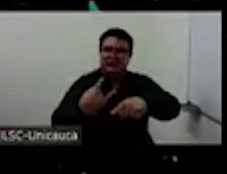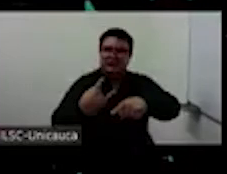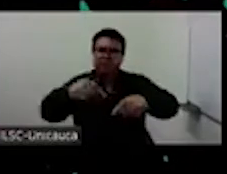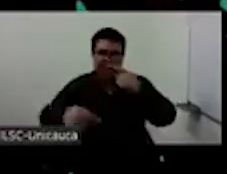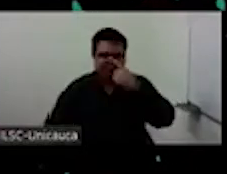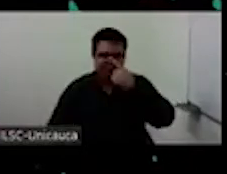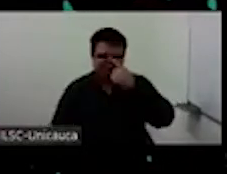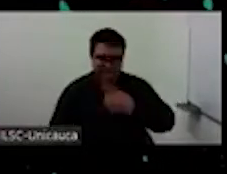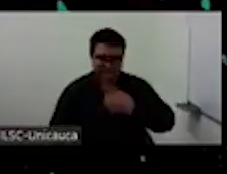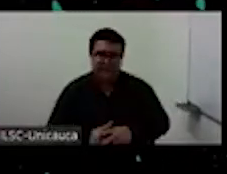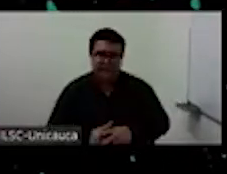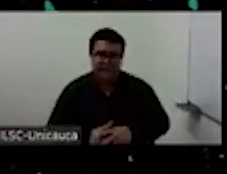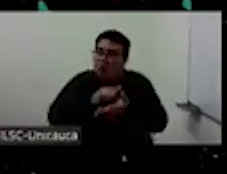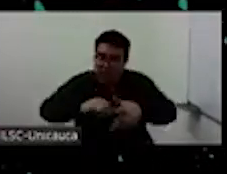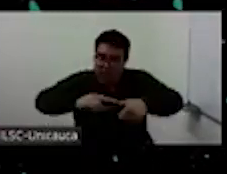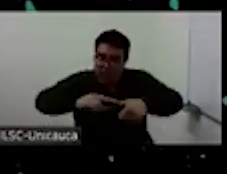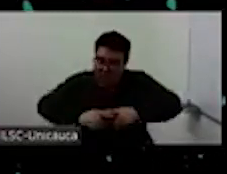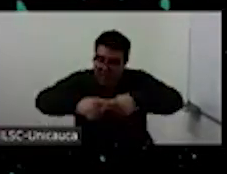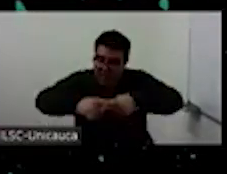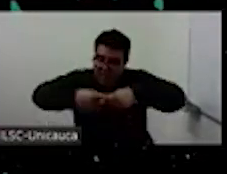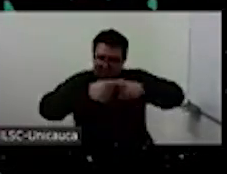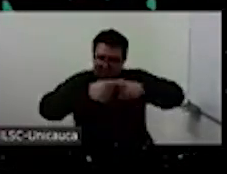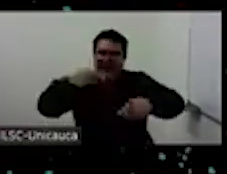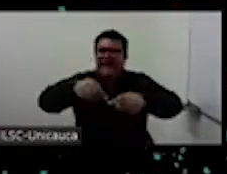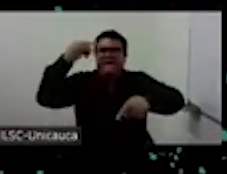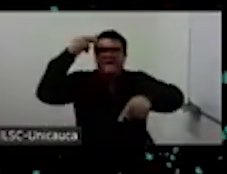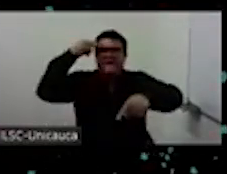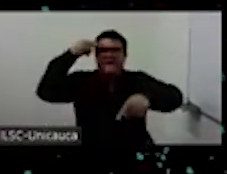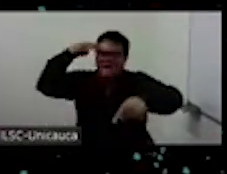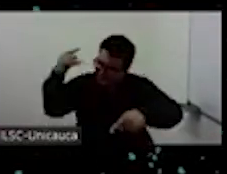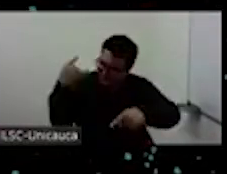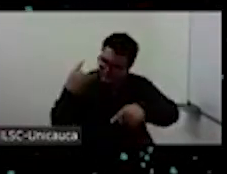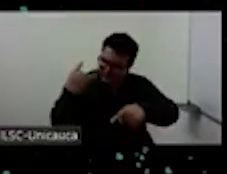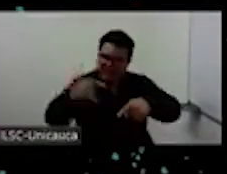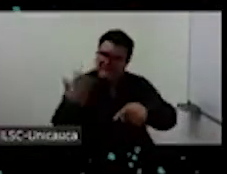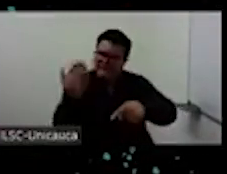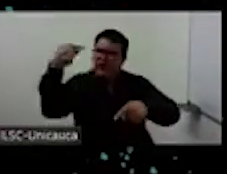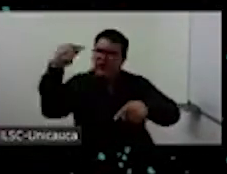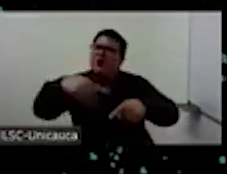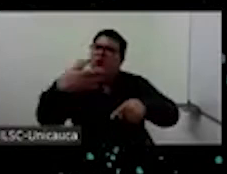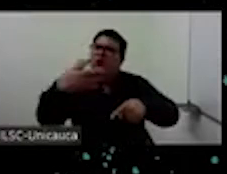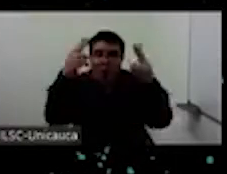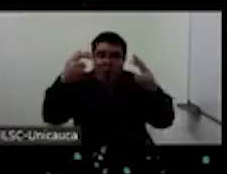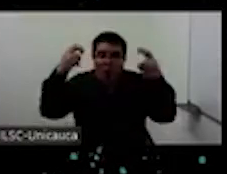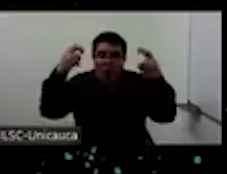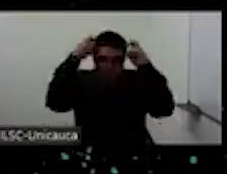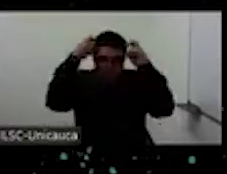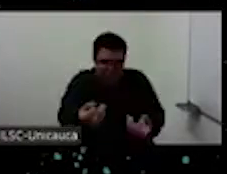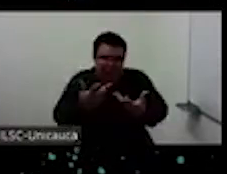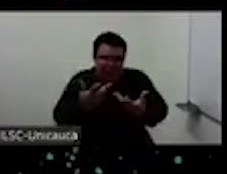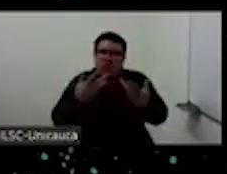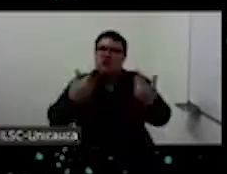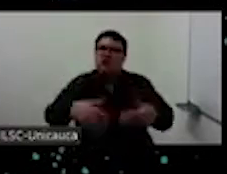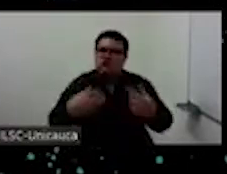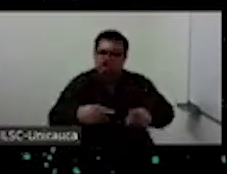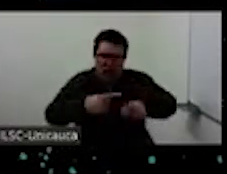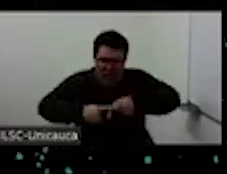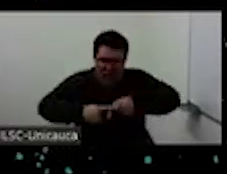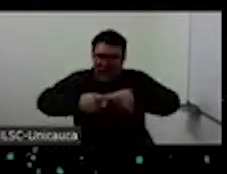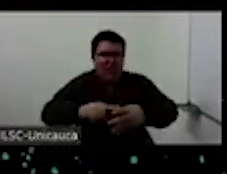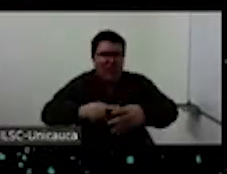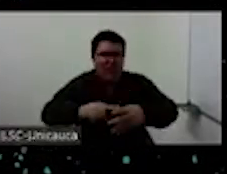Entonces, el tejido como vehículo de memoria permite transmitir conocimientos a través de múltiples